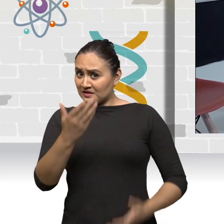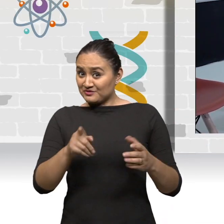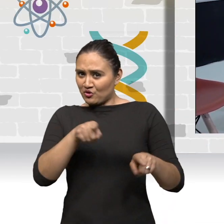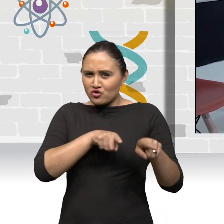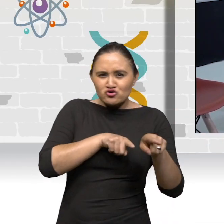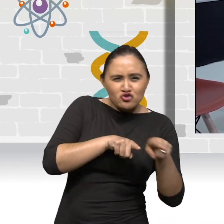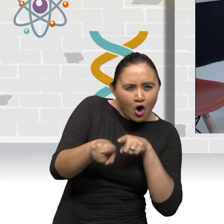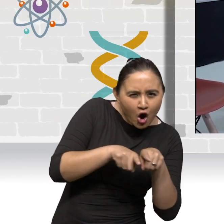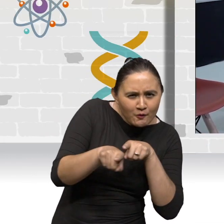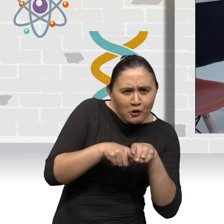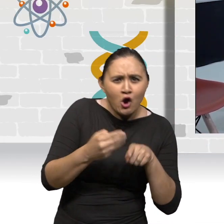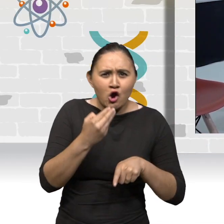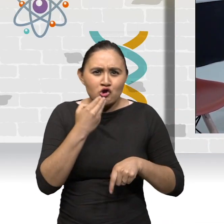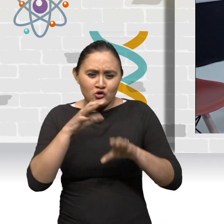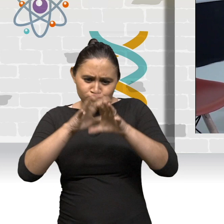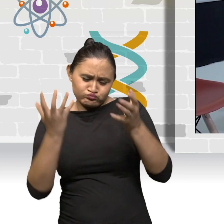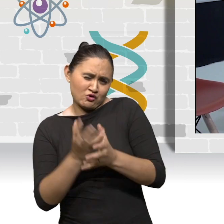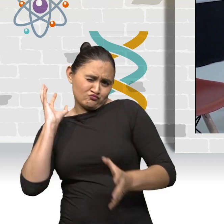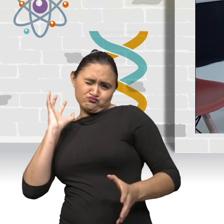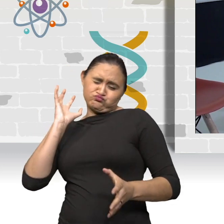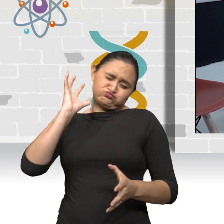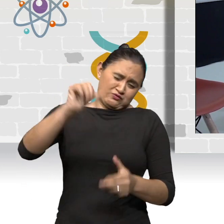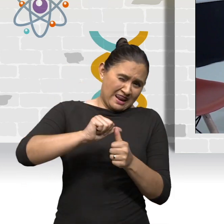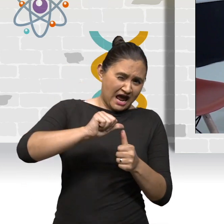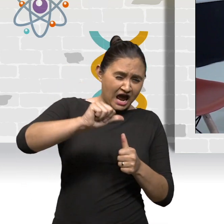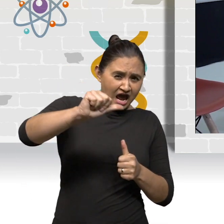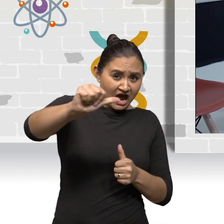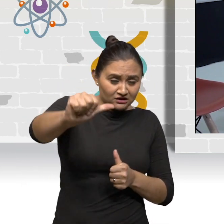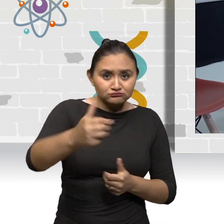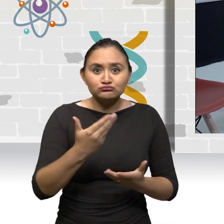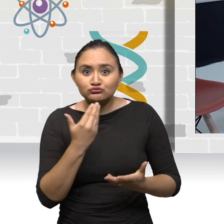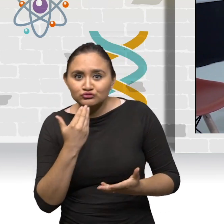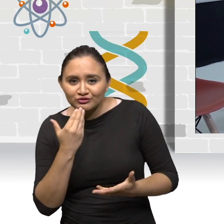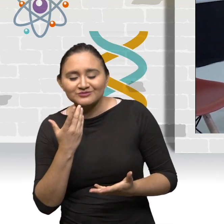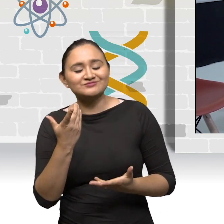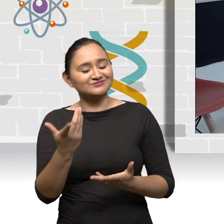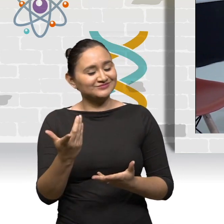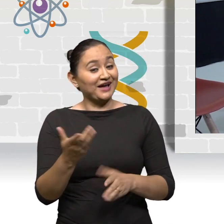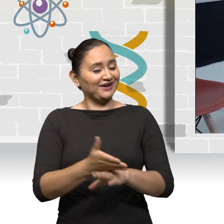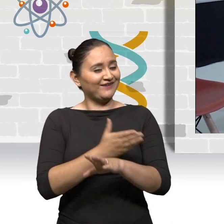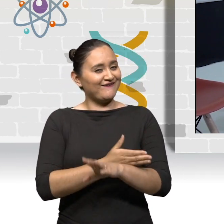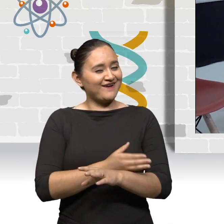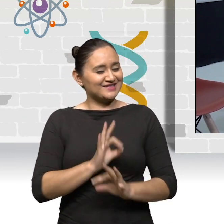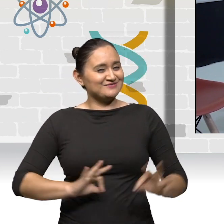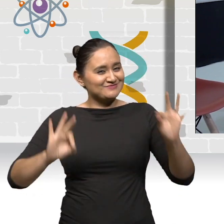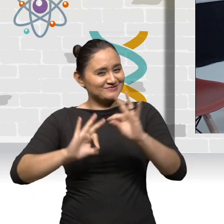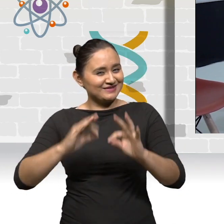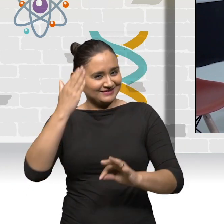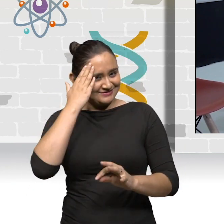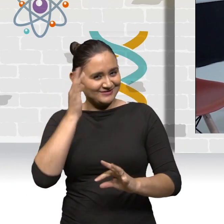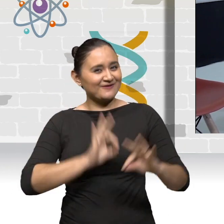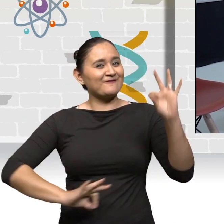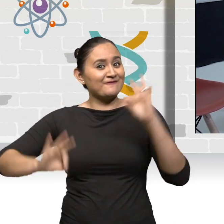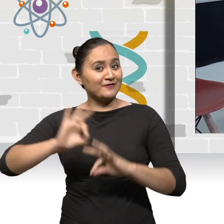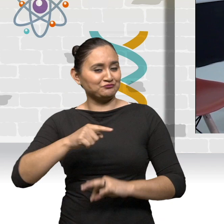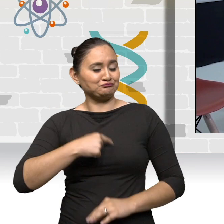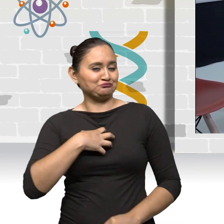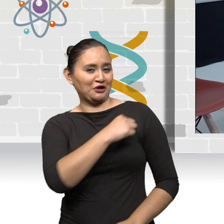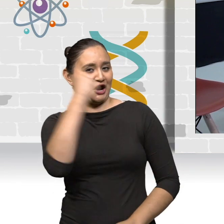Si estuvieras compitiendo con tus amigos a ver quién arroja la pelota lo más lejos posible, conocer sobre la física te ayudaría a ganar.